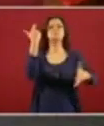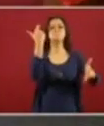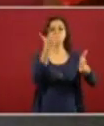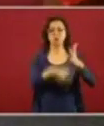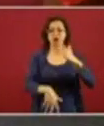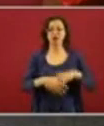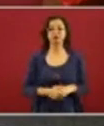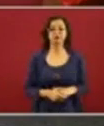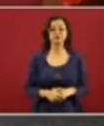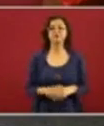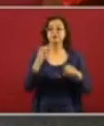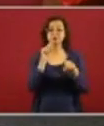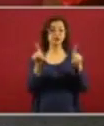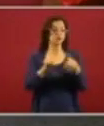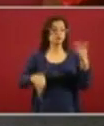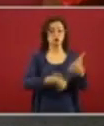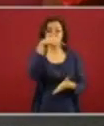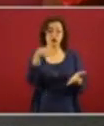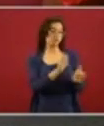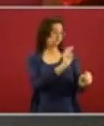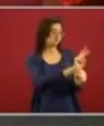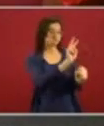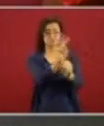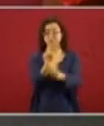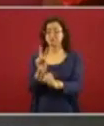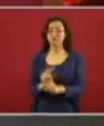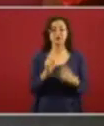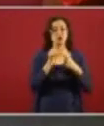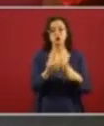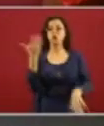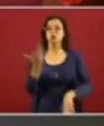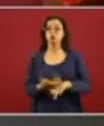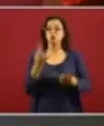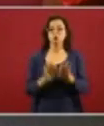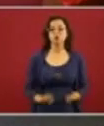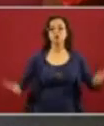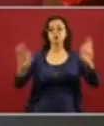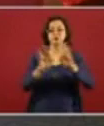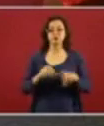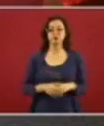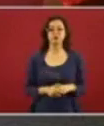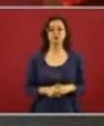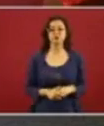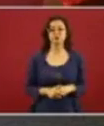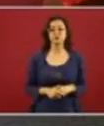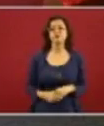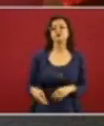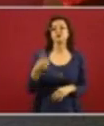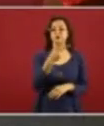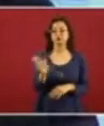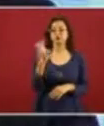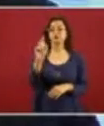Y seguimos con las verificaciones, que son más importantes ahora que nunca. Atendimos